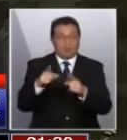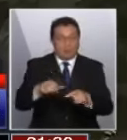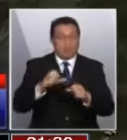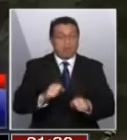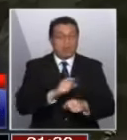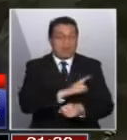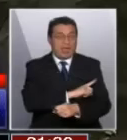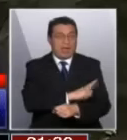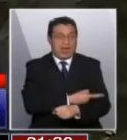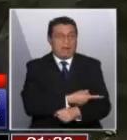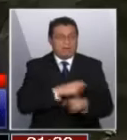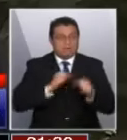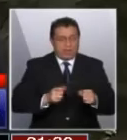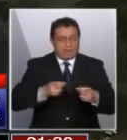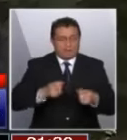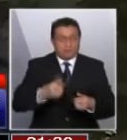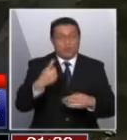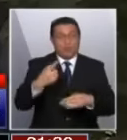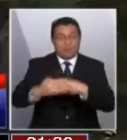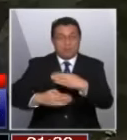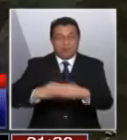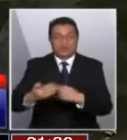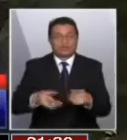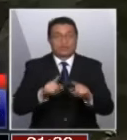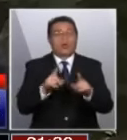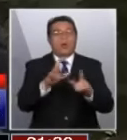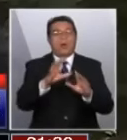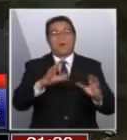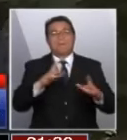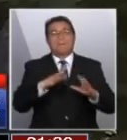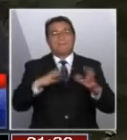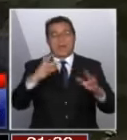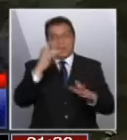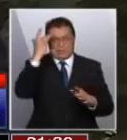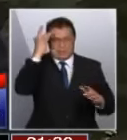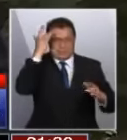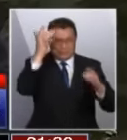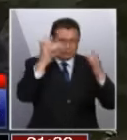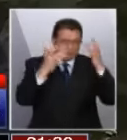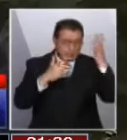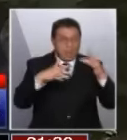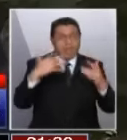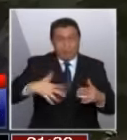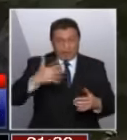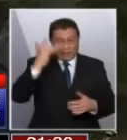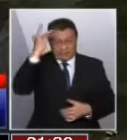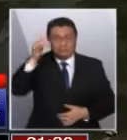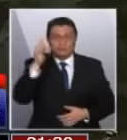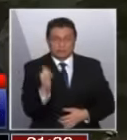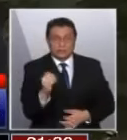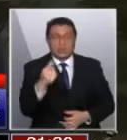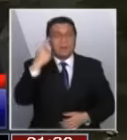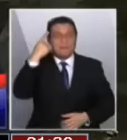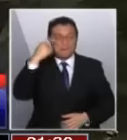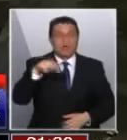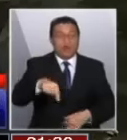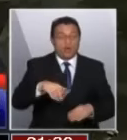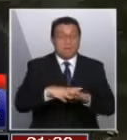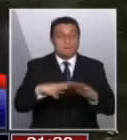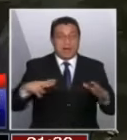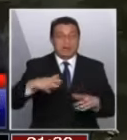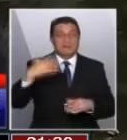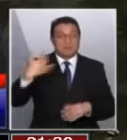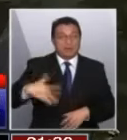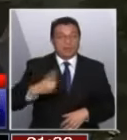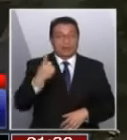de liderar un proceso no que sean los más preparados que es importante ser preparados pero hoy día es mucho más importante ser